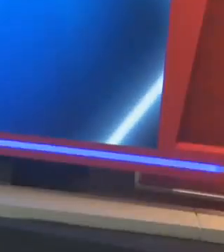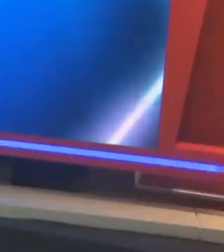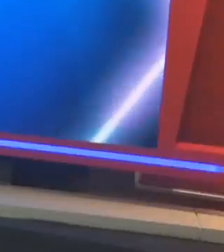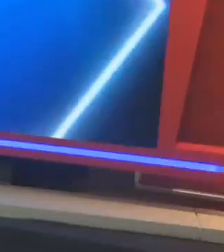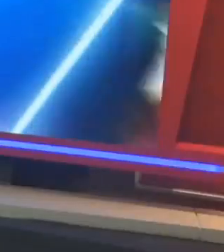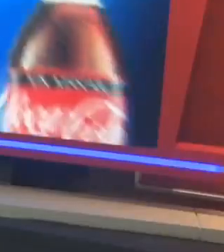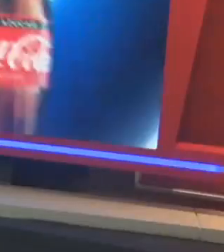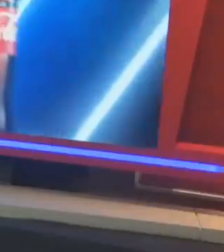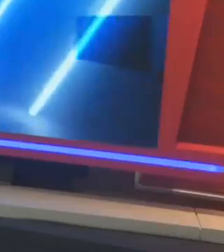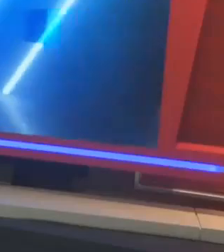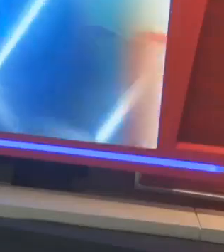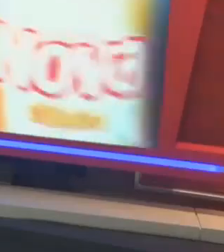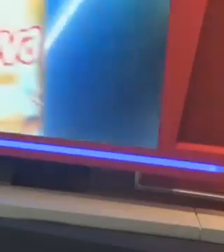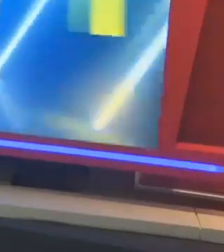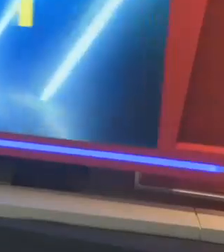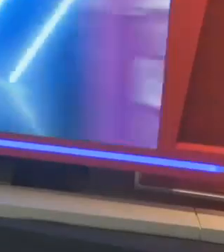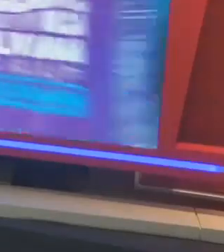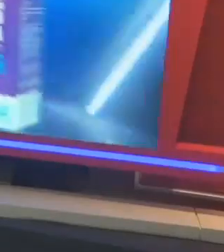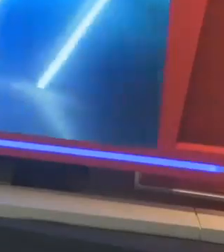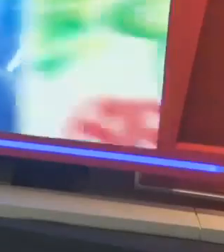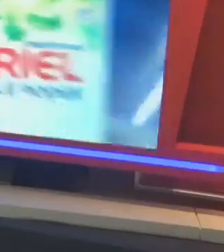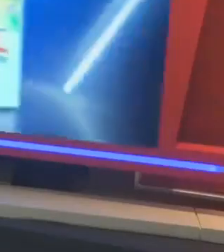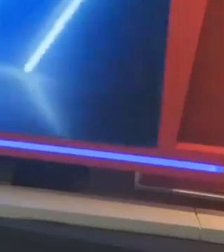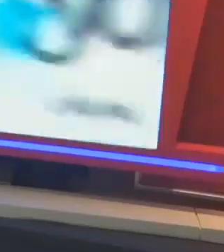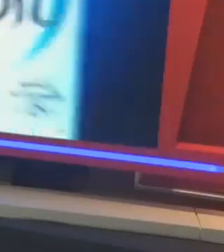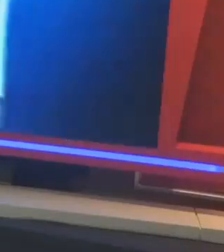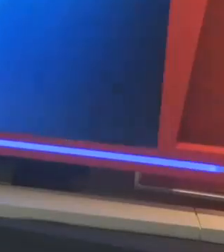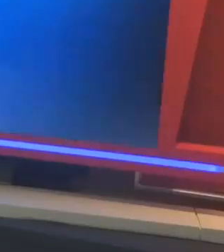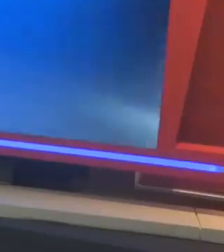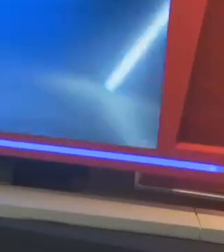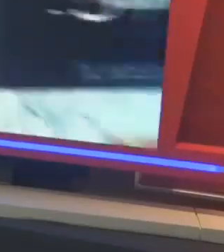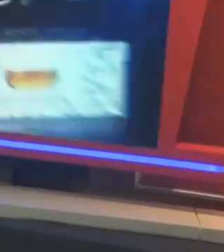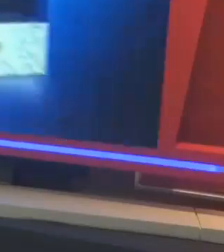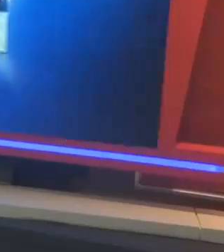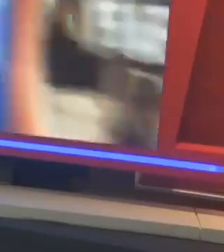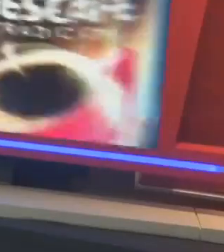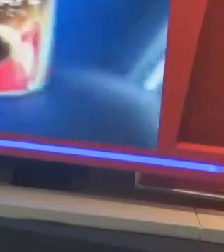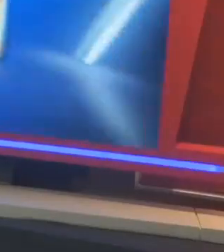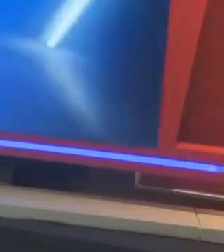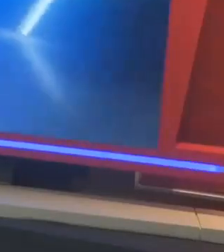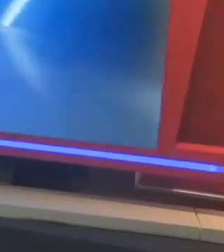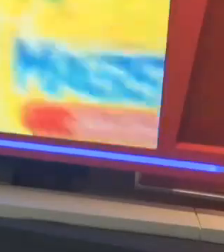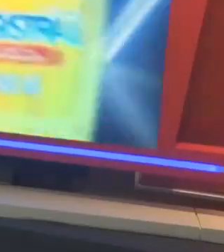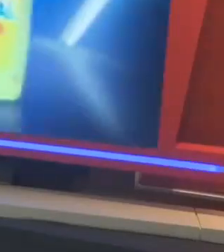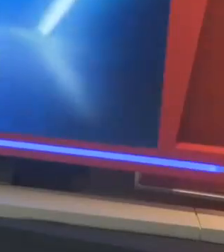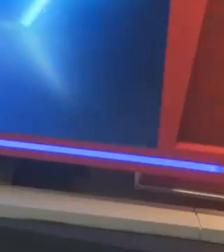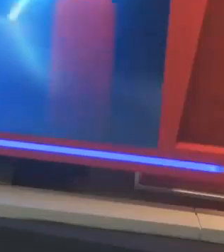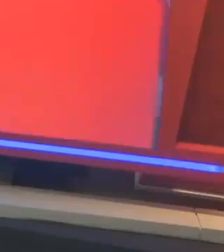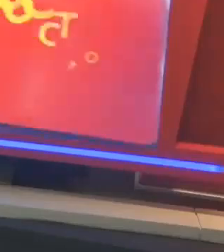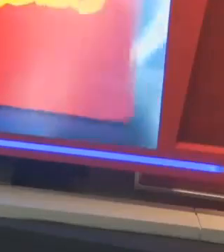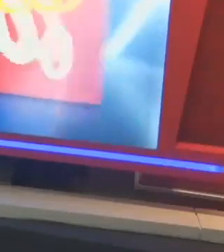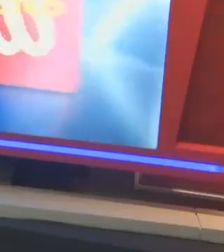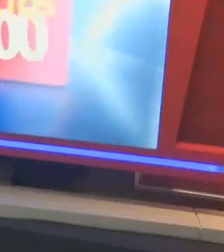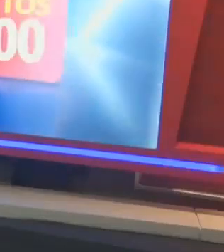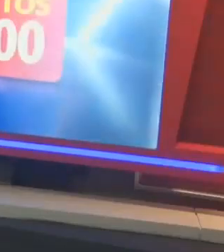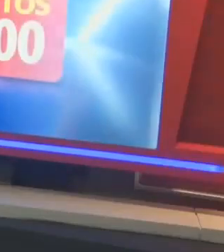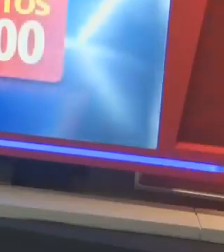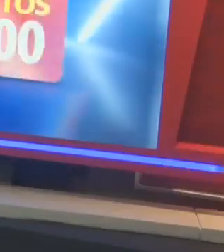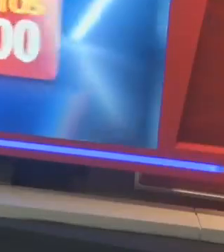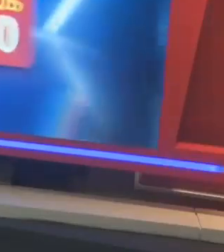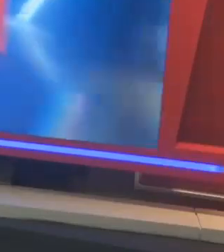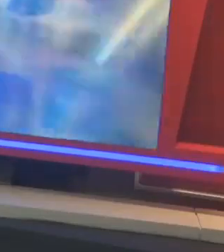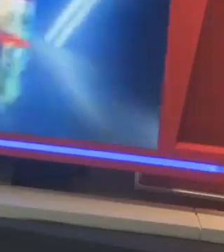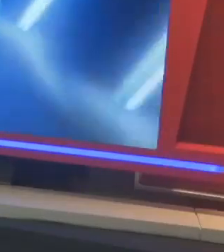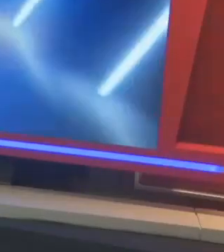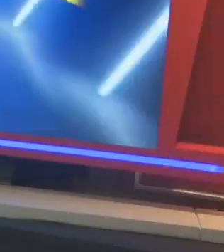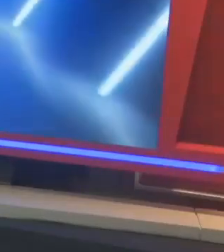Justo cuando más lo necesitamos, al fin volvieron los productos a 1000 de Líder. Grandes marcas a solo 1000 pesos. Y